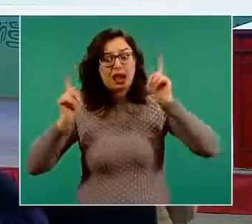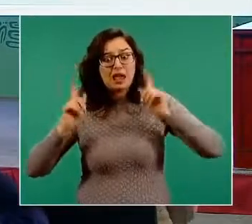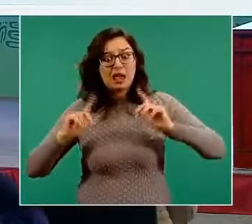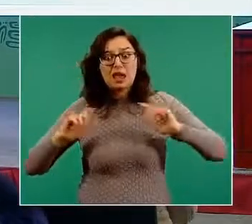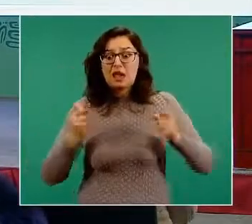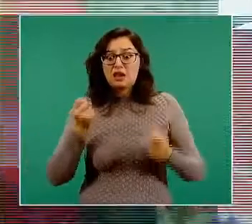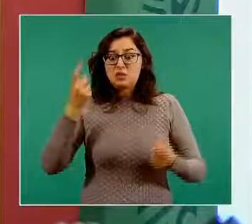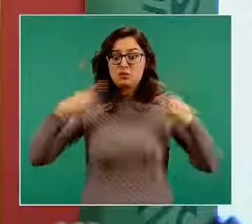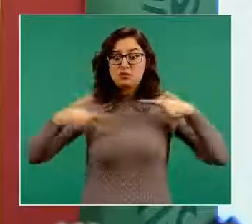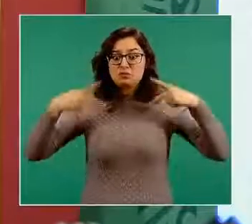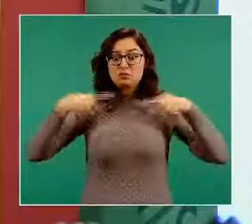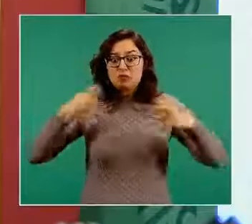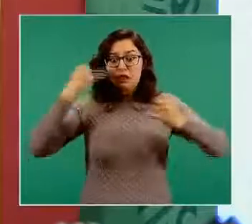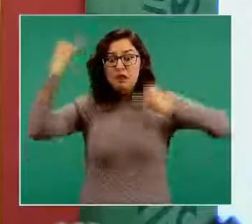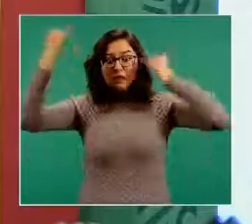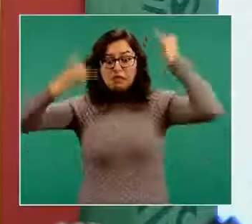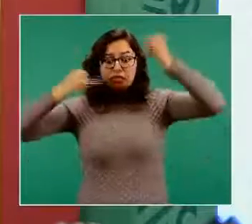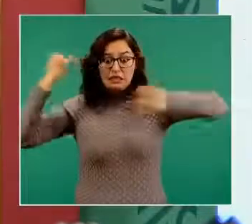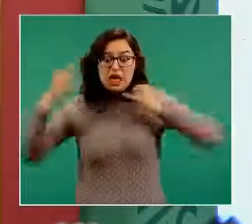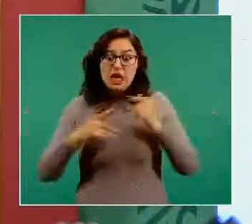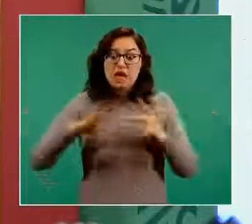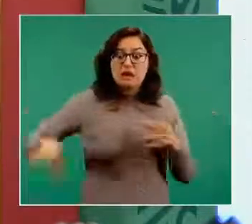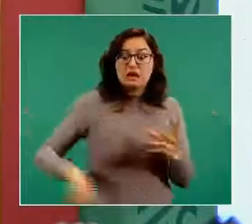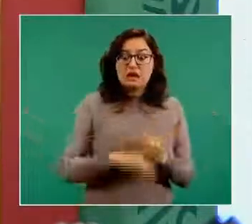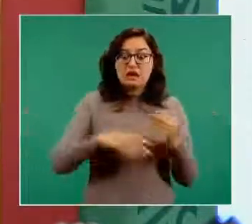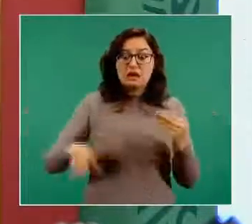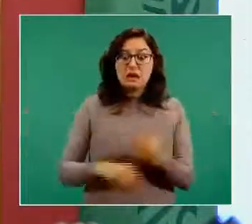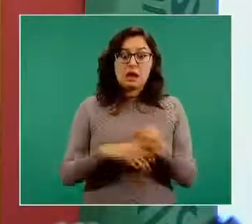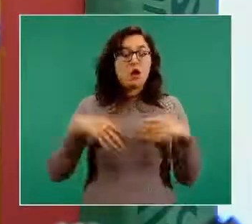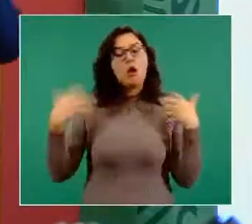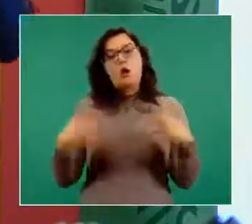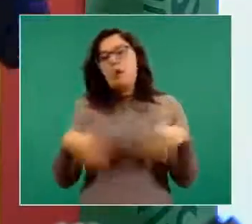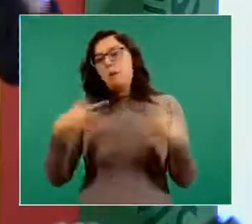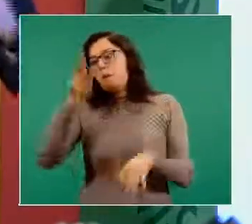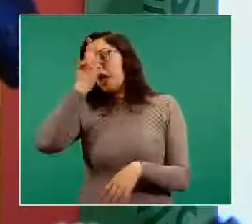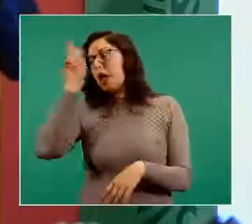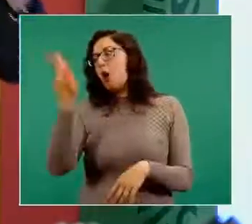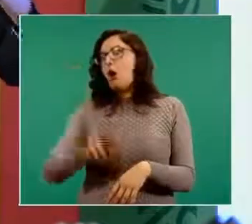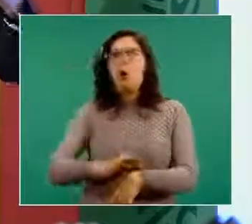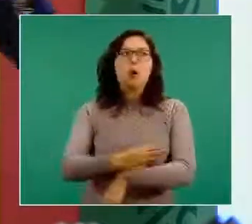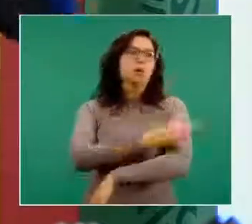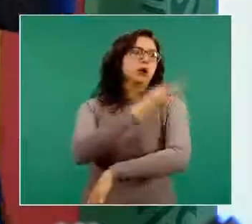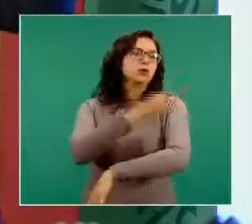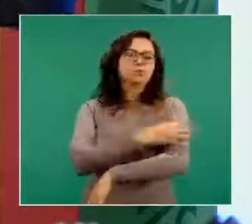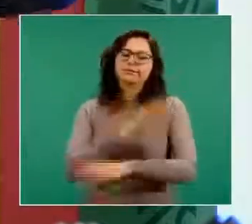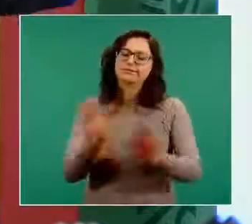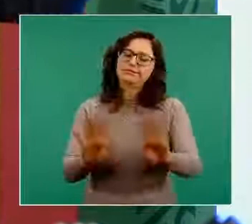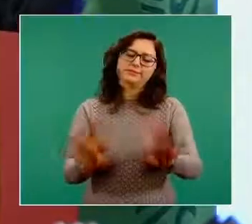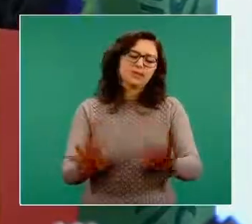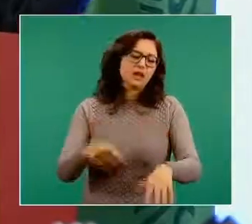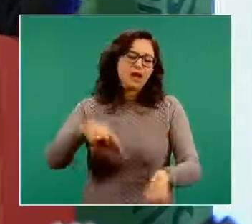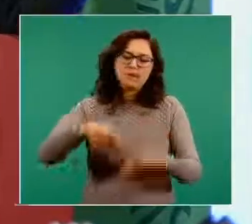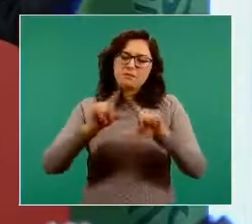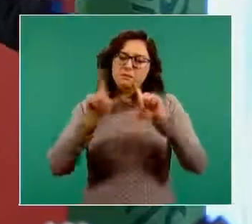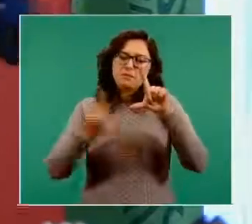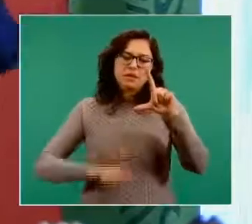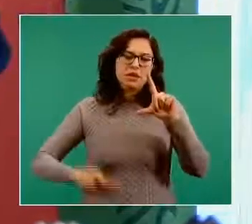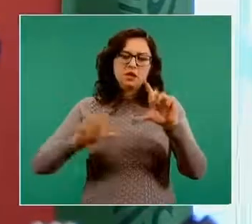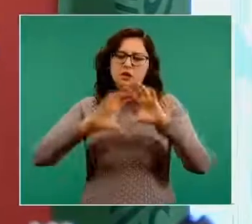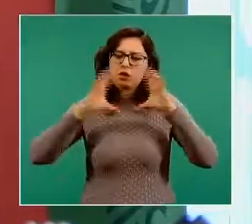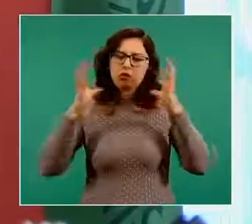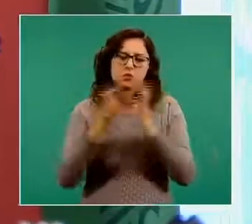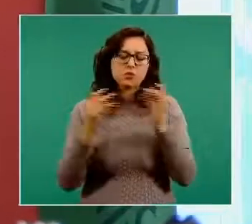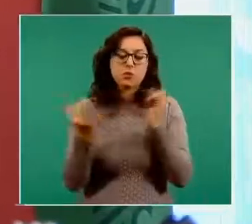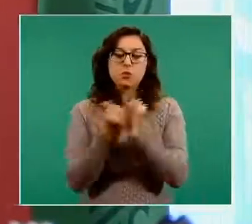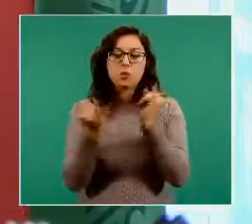cuenta de ESAVIS y que vayan aumentando, y cifra récord de ESAVIS. En México y en el mundo esto va a estar ocurriendo en